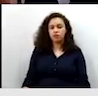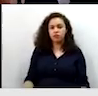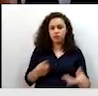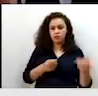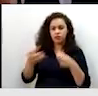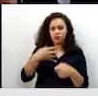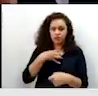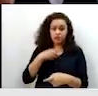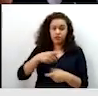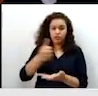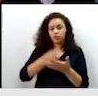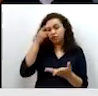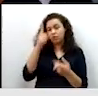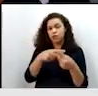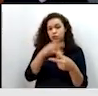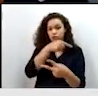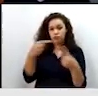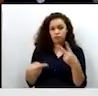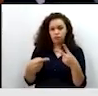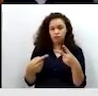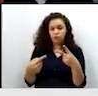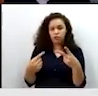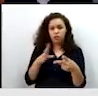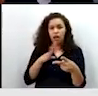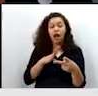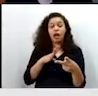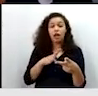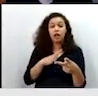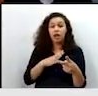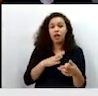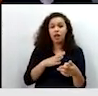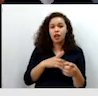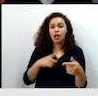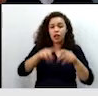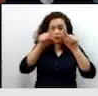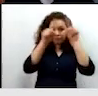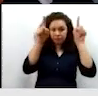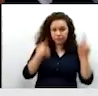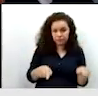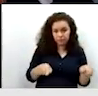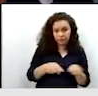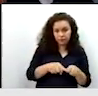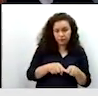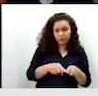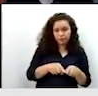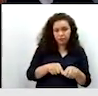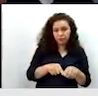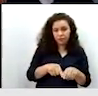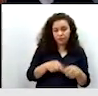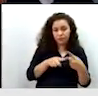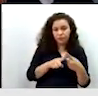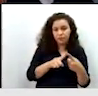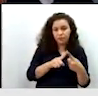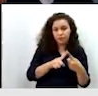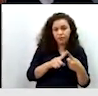México tenemos 2 variantes. Tenemos tanto las cabinas como los que